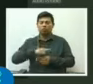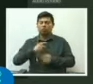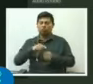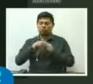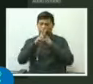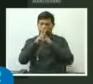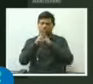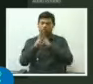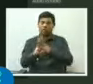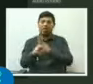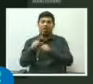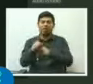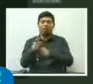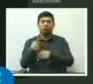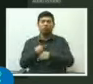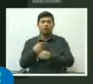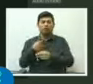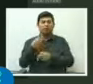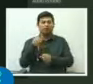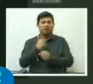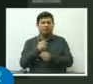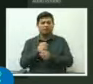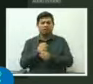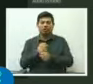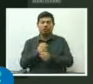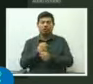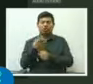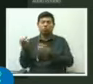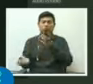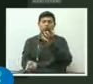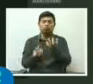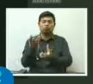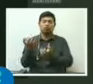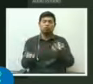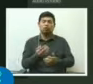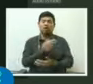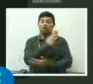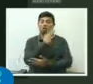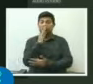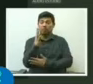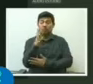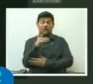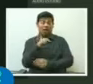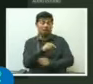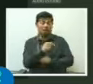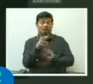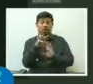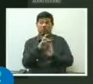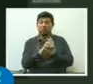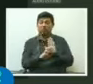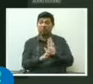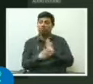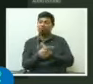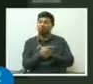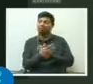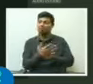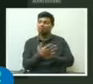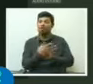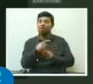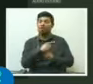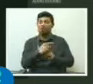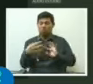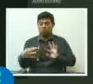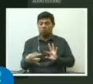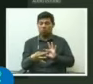de incendios. Voy a leer un poco para contextualizar también la finalidad del proyecto. Este proyecto consiste en colaborar con Bomberos